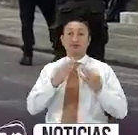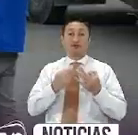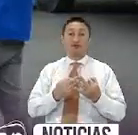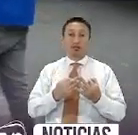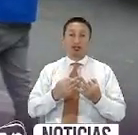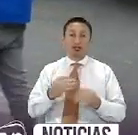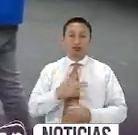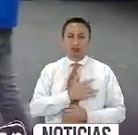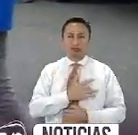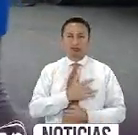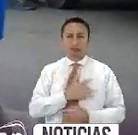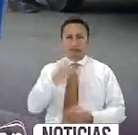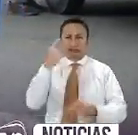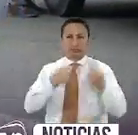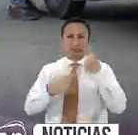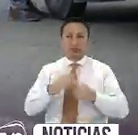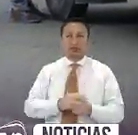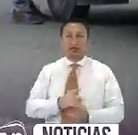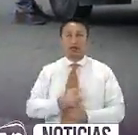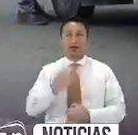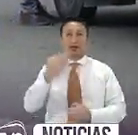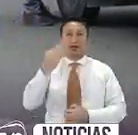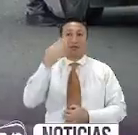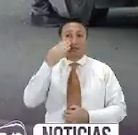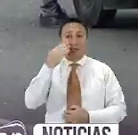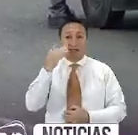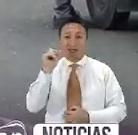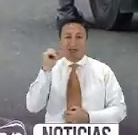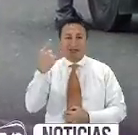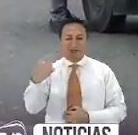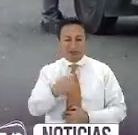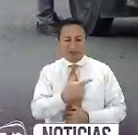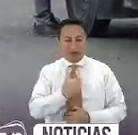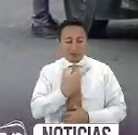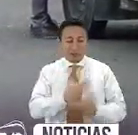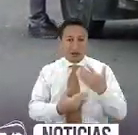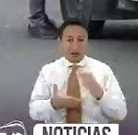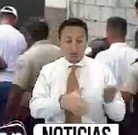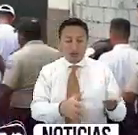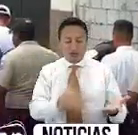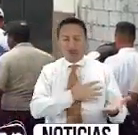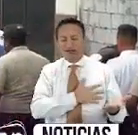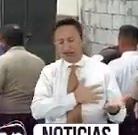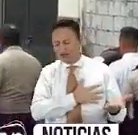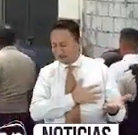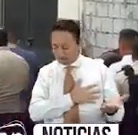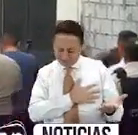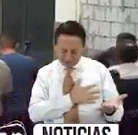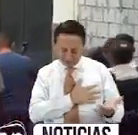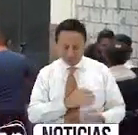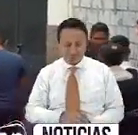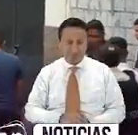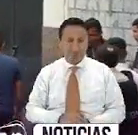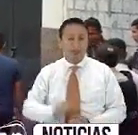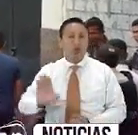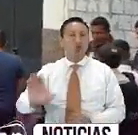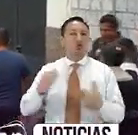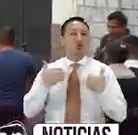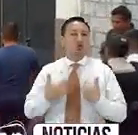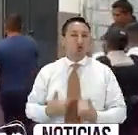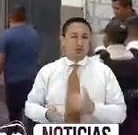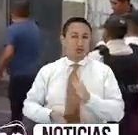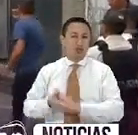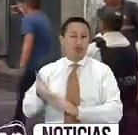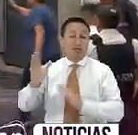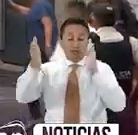familia con una madre que no hallaba consuelo ante la pérdida de su hijo. Finalmente, el cuerpo fue trasladado a la morgue